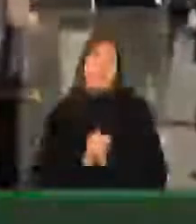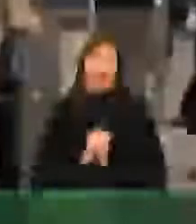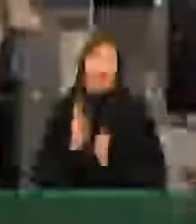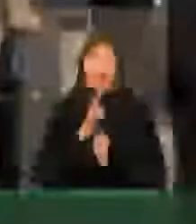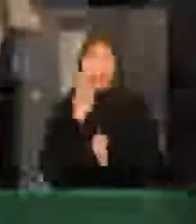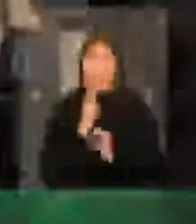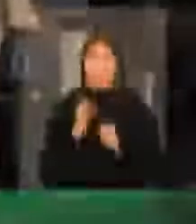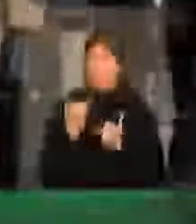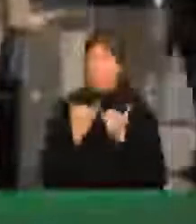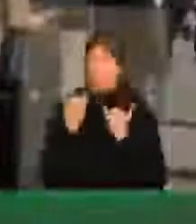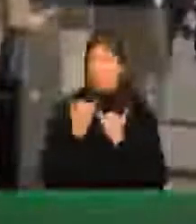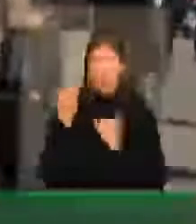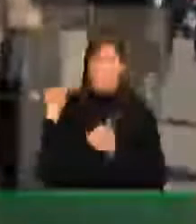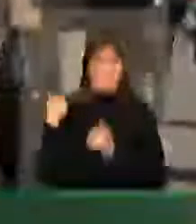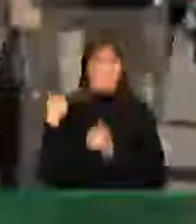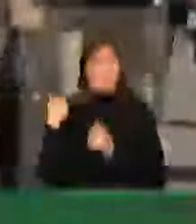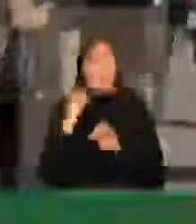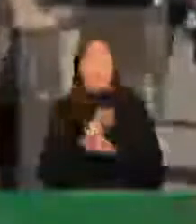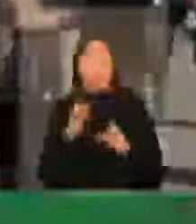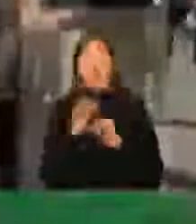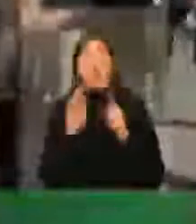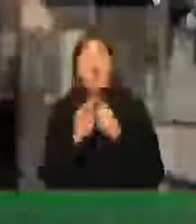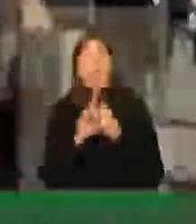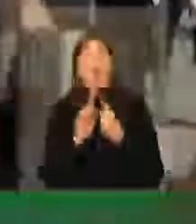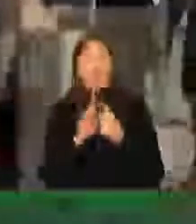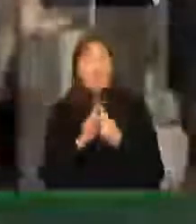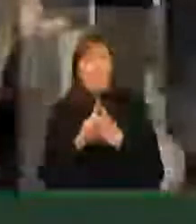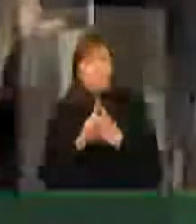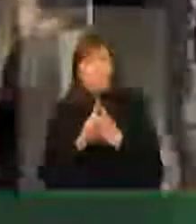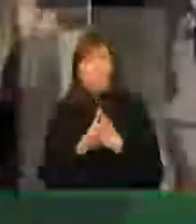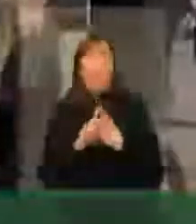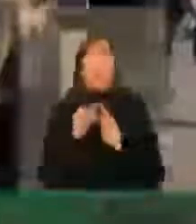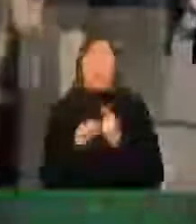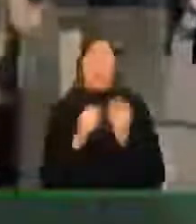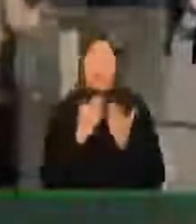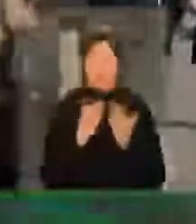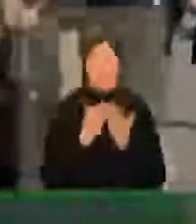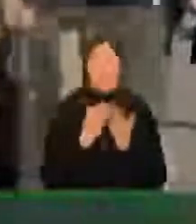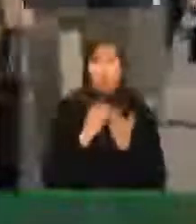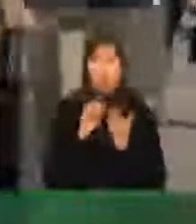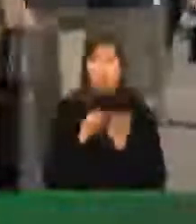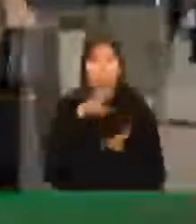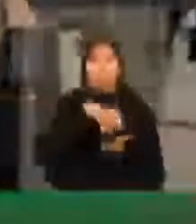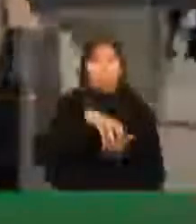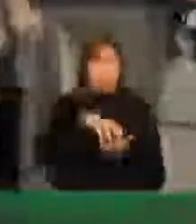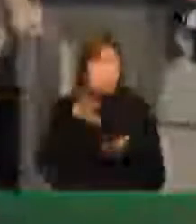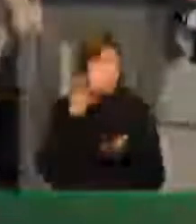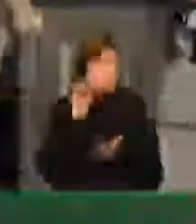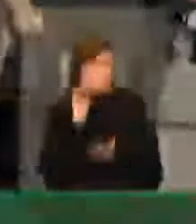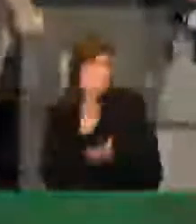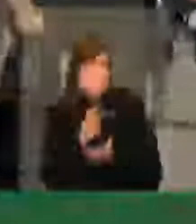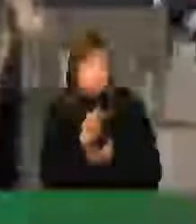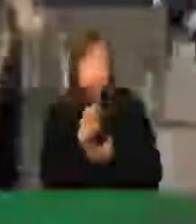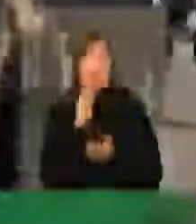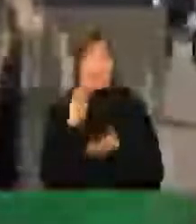de poder cerrar muchos acuerdos que tenía con plataformas, con estudios y poder traer grandes producciones. Este